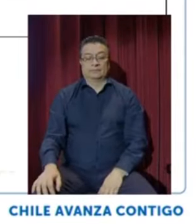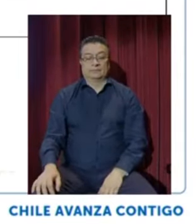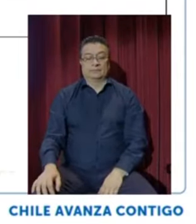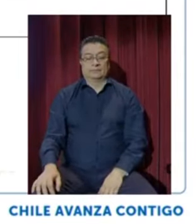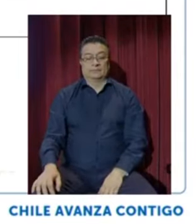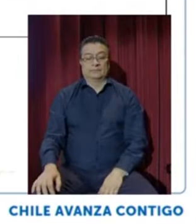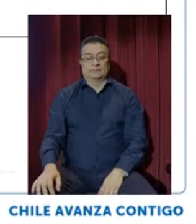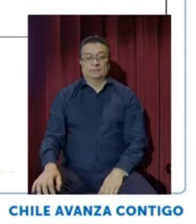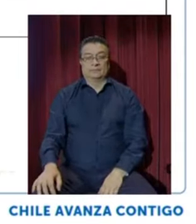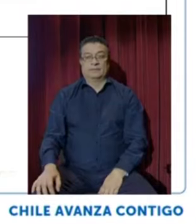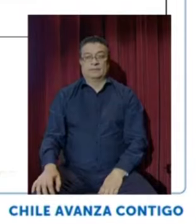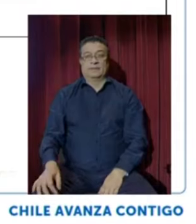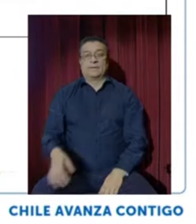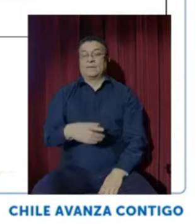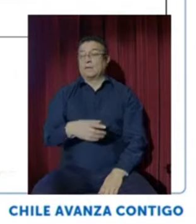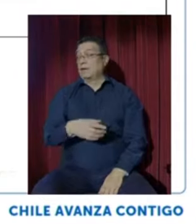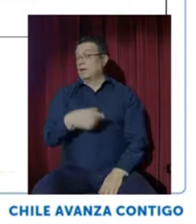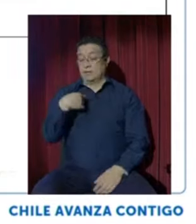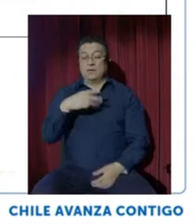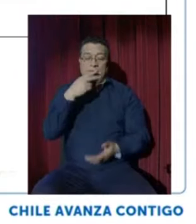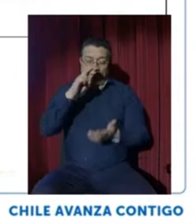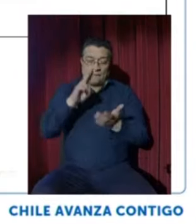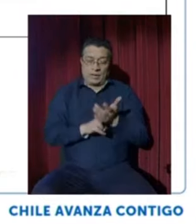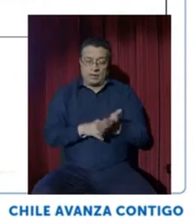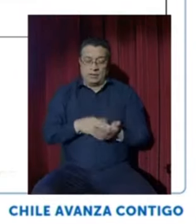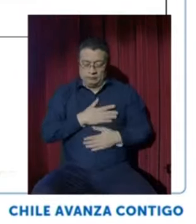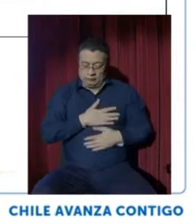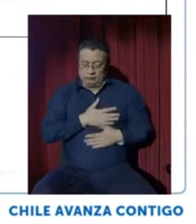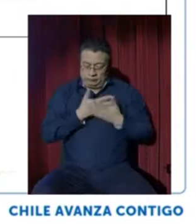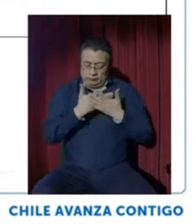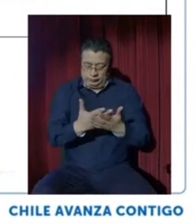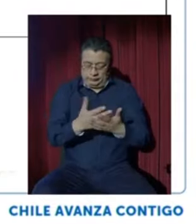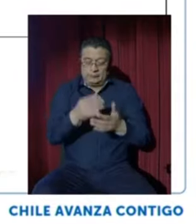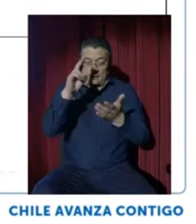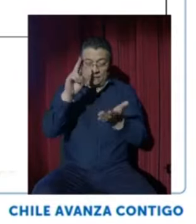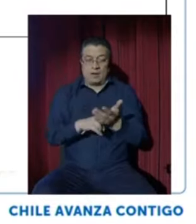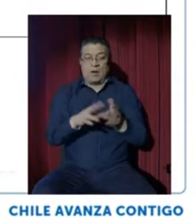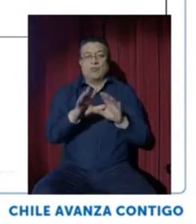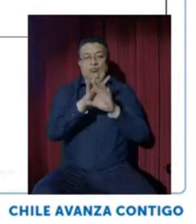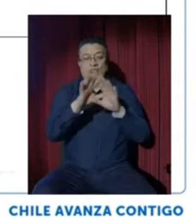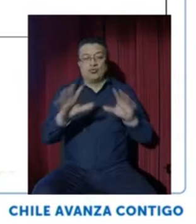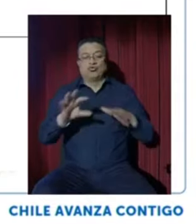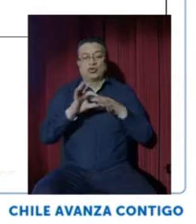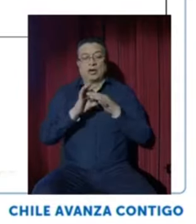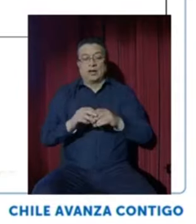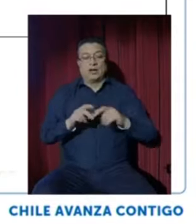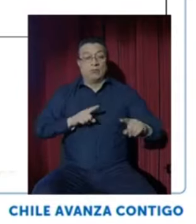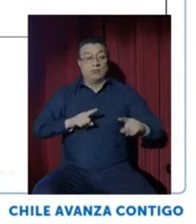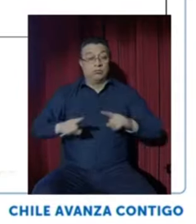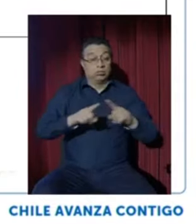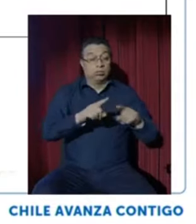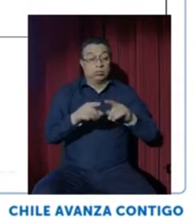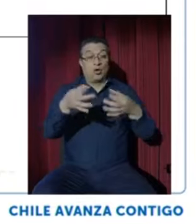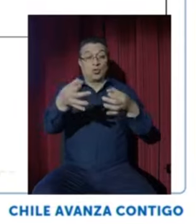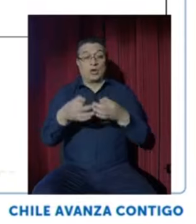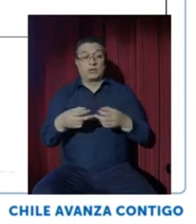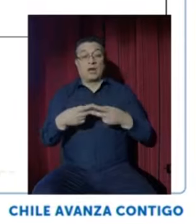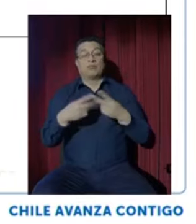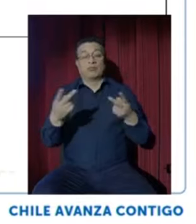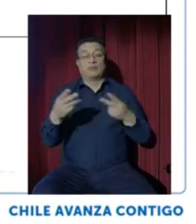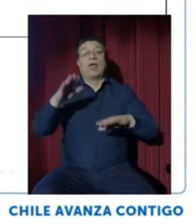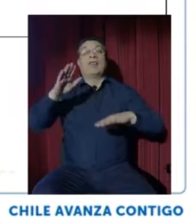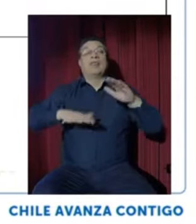aplauso que nos suene cliché pero de corazón les digo Muchísimas gracias porque la gestión esta Cuenta pública depende